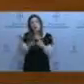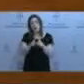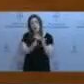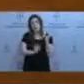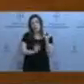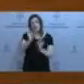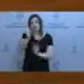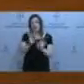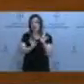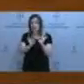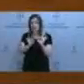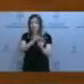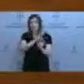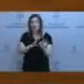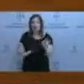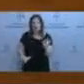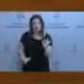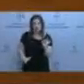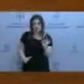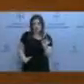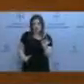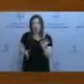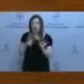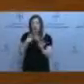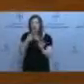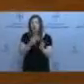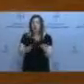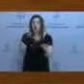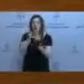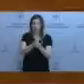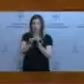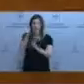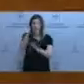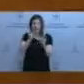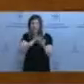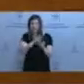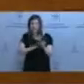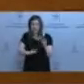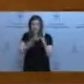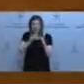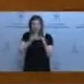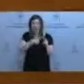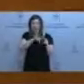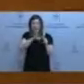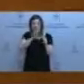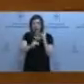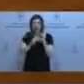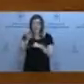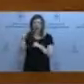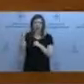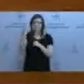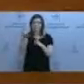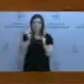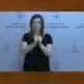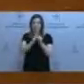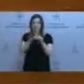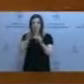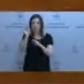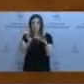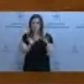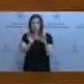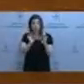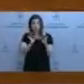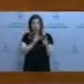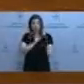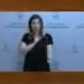interinidad. Insisto, la tasa de interinidad más alta de España, el 27%. Y esta